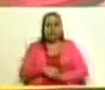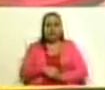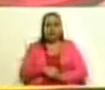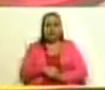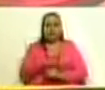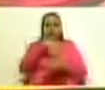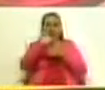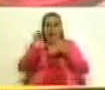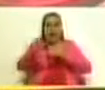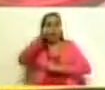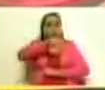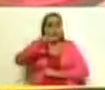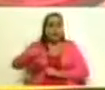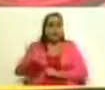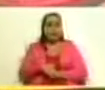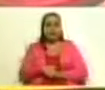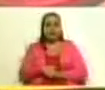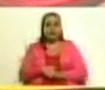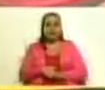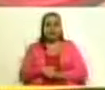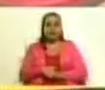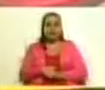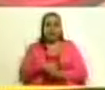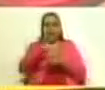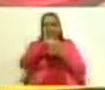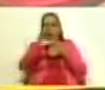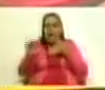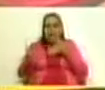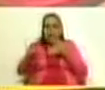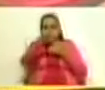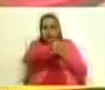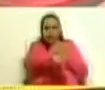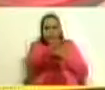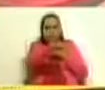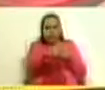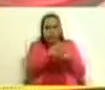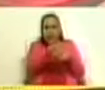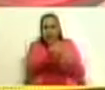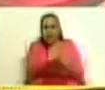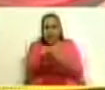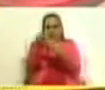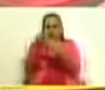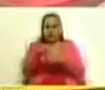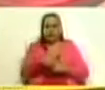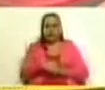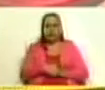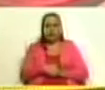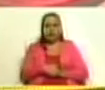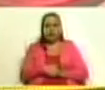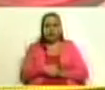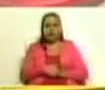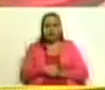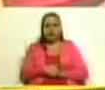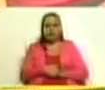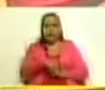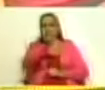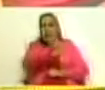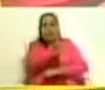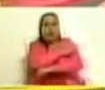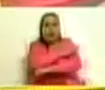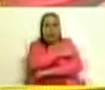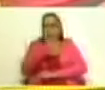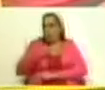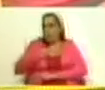características de nuestro pueblo, que son las características de nuestro líder. El más crítico opositor puede decir lo que quiera